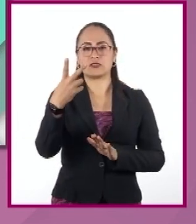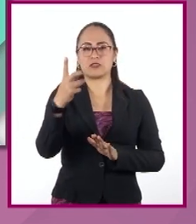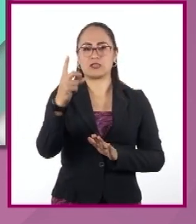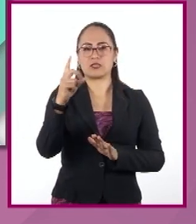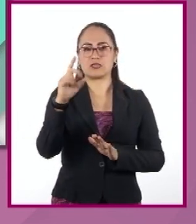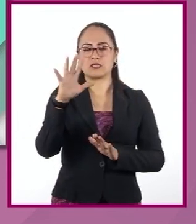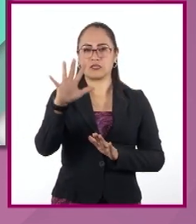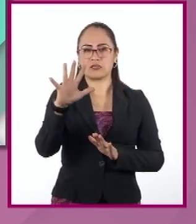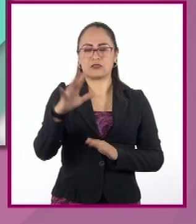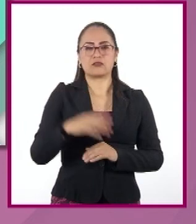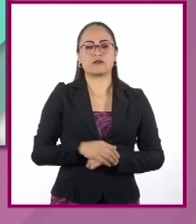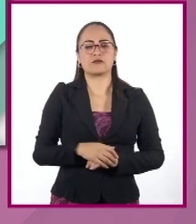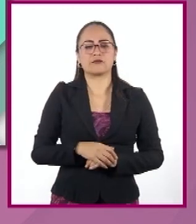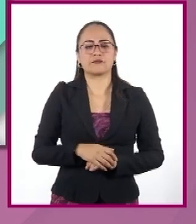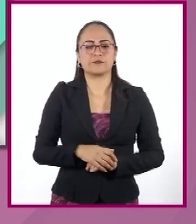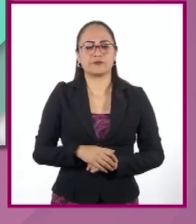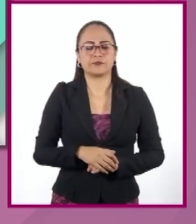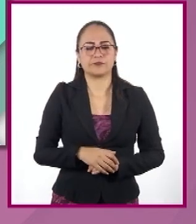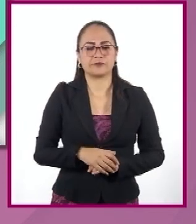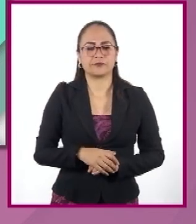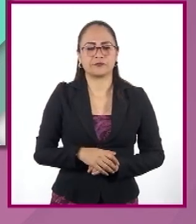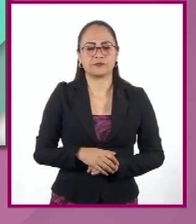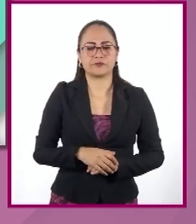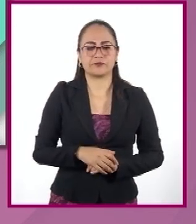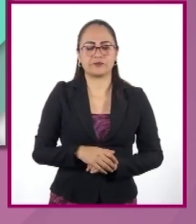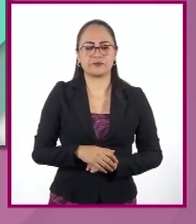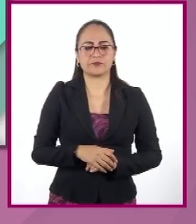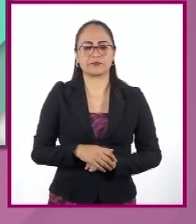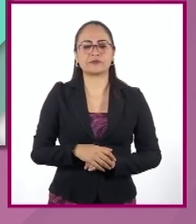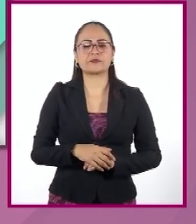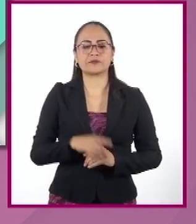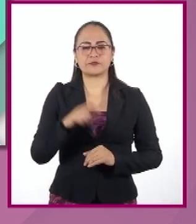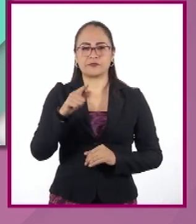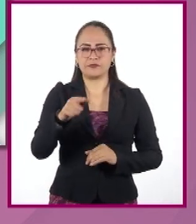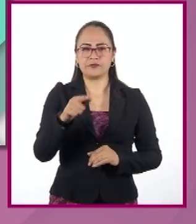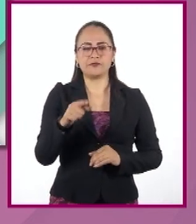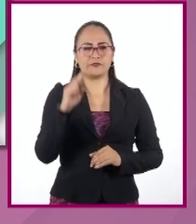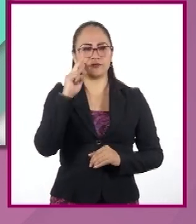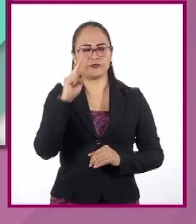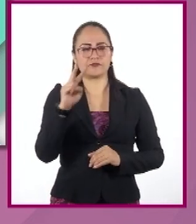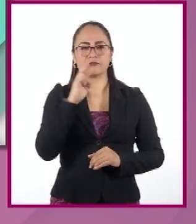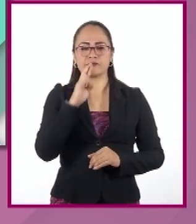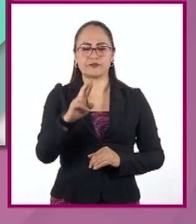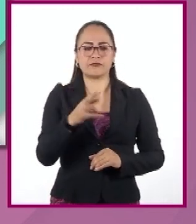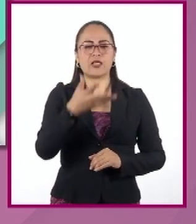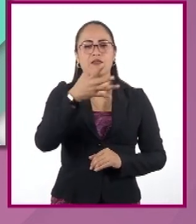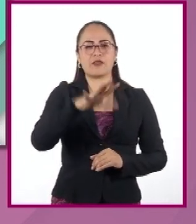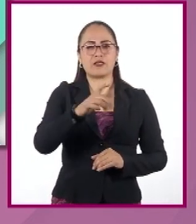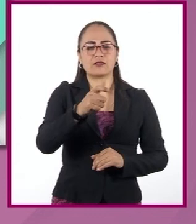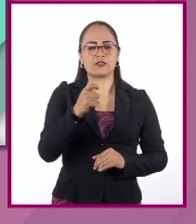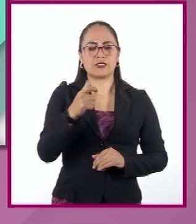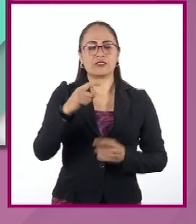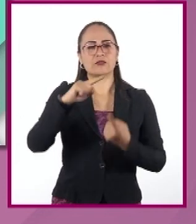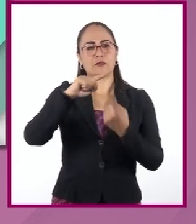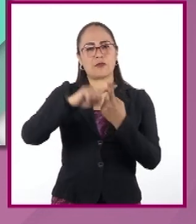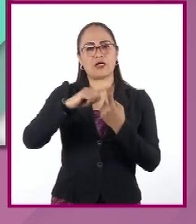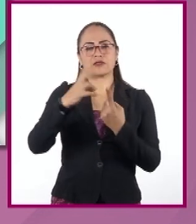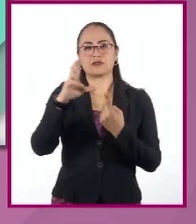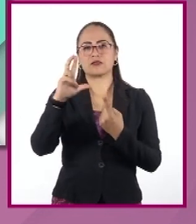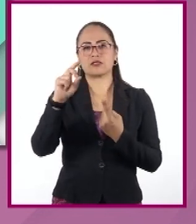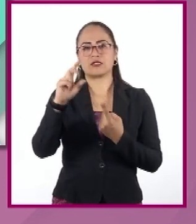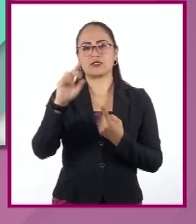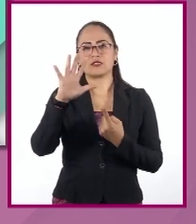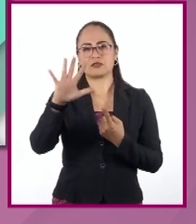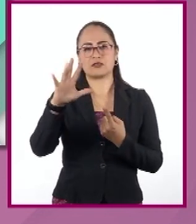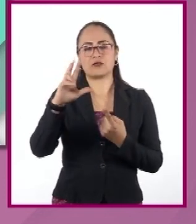En la expresión anterior le restamos 35, de la siguiente manera: 10X más 35